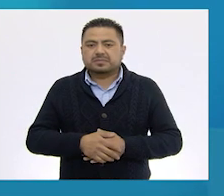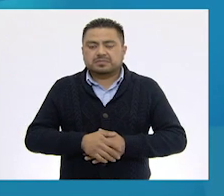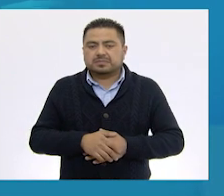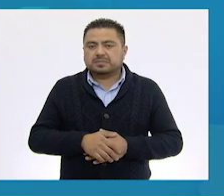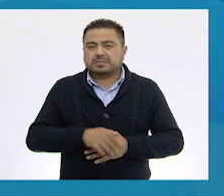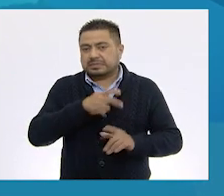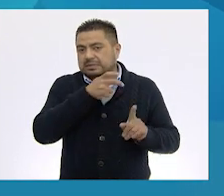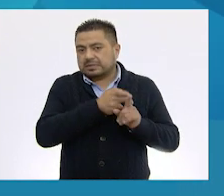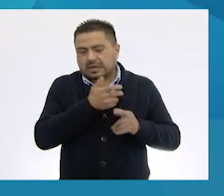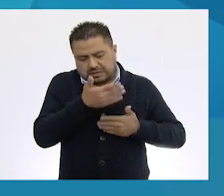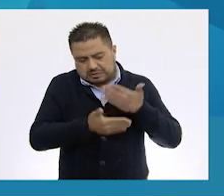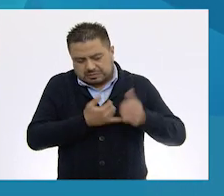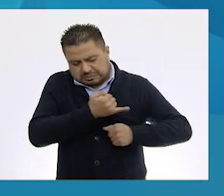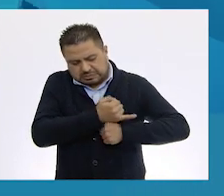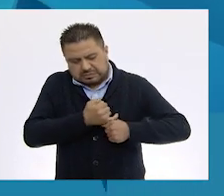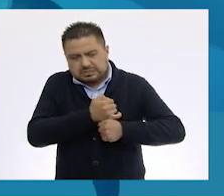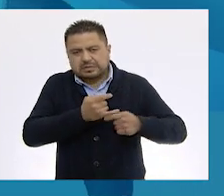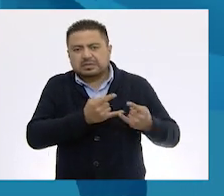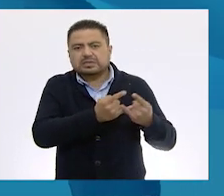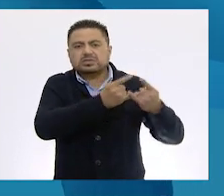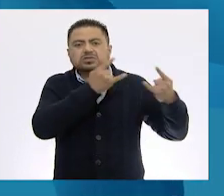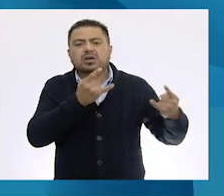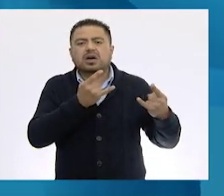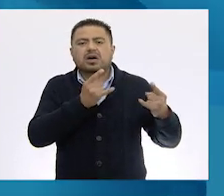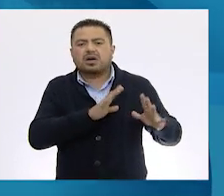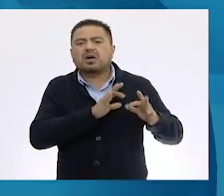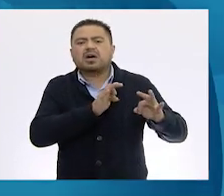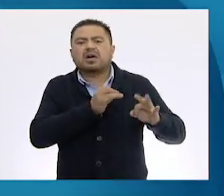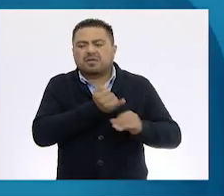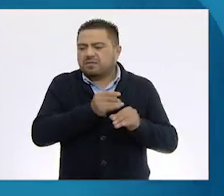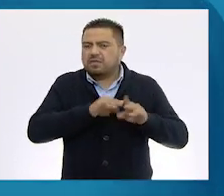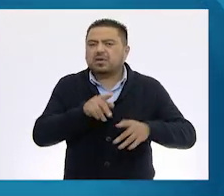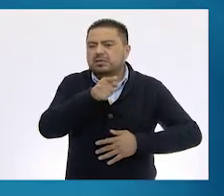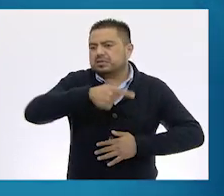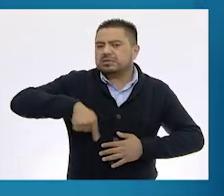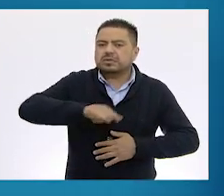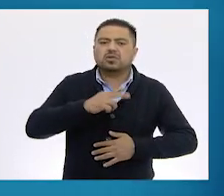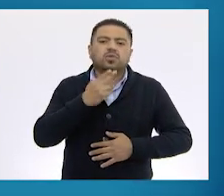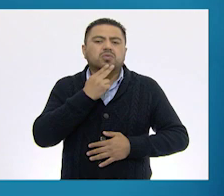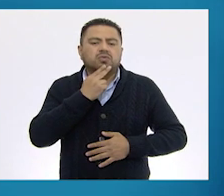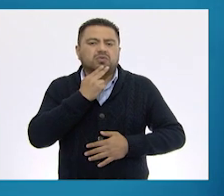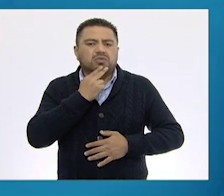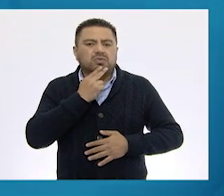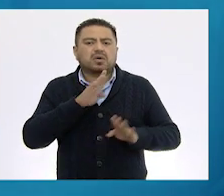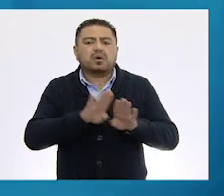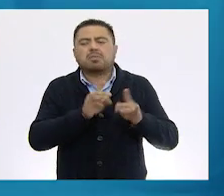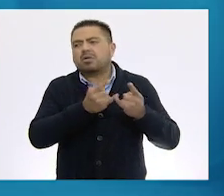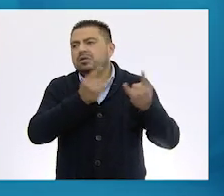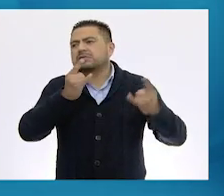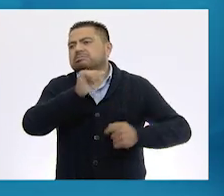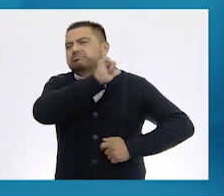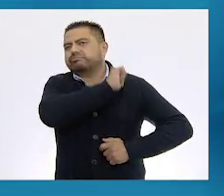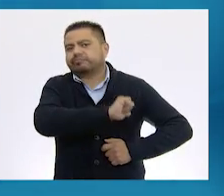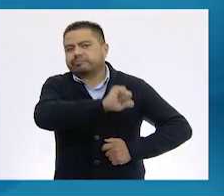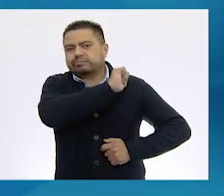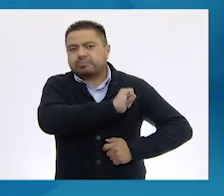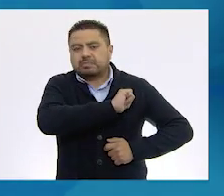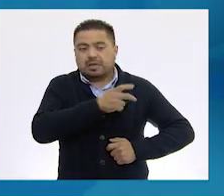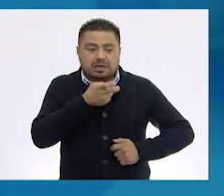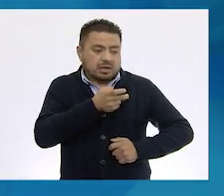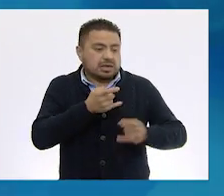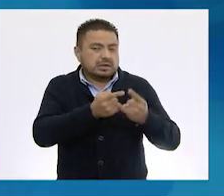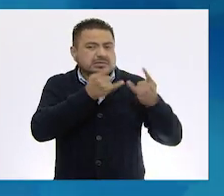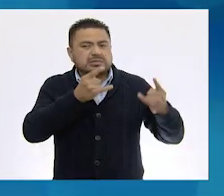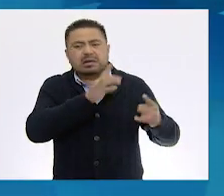el caso del estudio de la historia, las fuentes de información que se usan se llaman fuentes históricas. Las